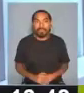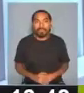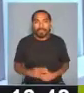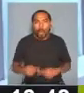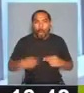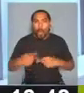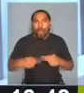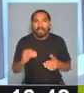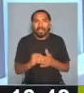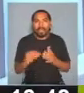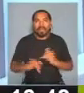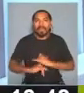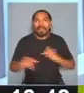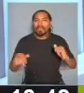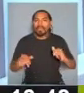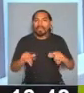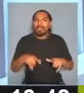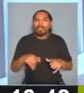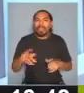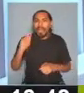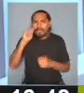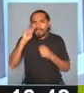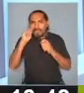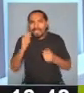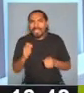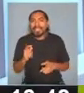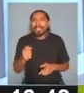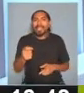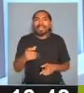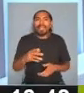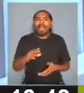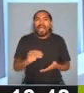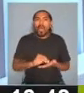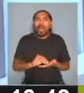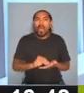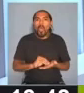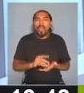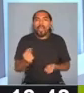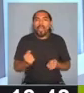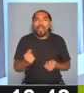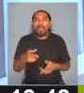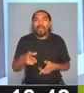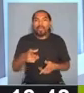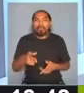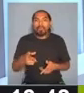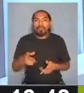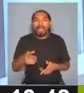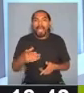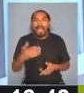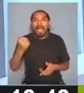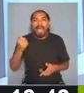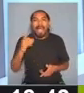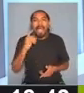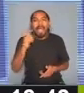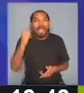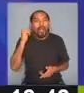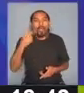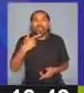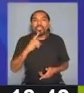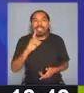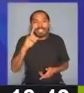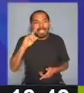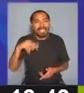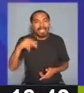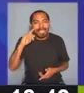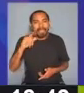Seguimos con más actualidad, con una visita. Está con nosotros la contadora María Teresa Agostini, secretaria de Ingresos Públicos del Ministerio de Hacienda